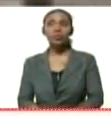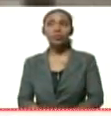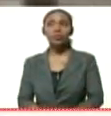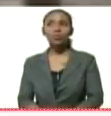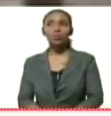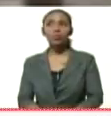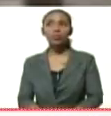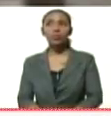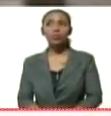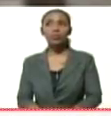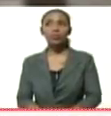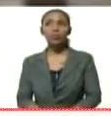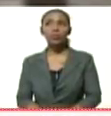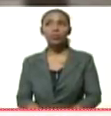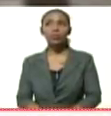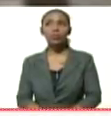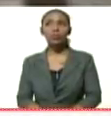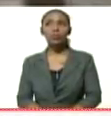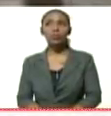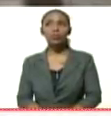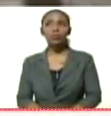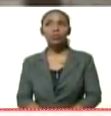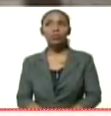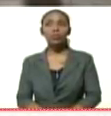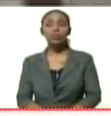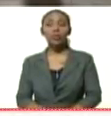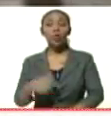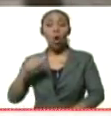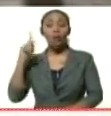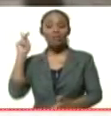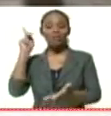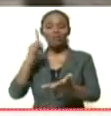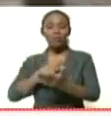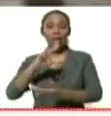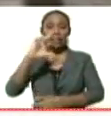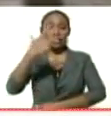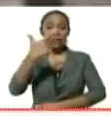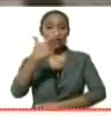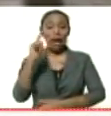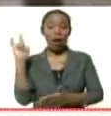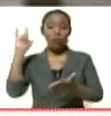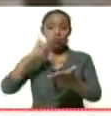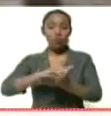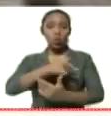Bueno, también hoy llegó a Venezuela el tercer avión de China.